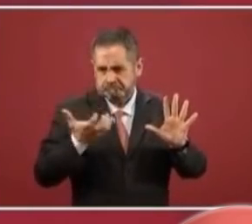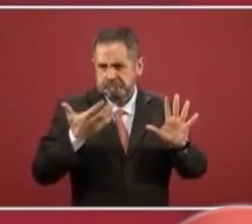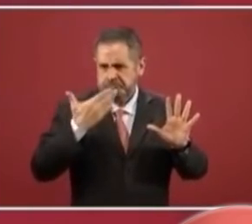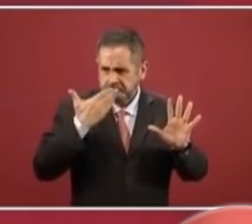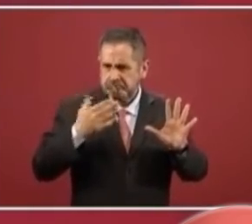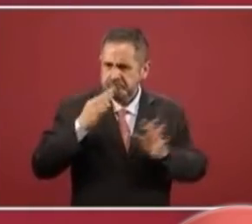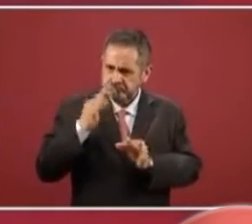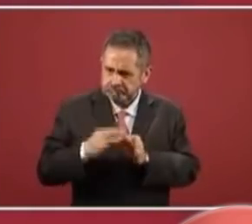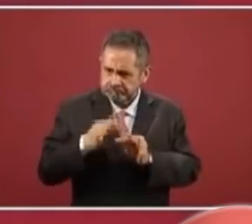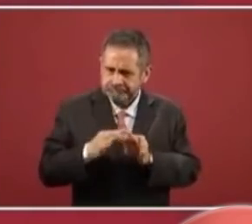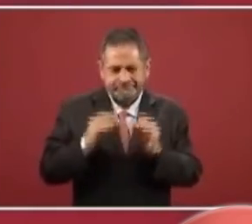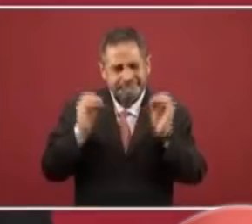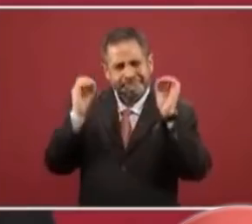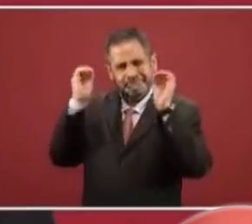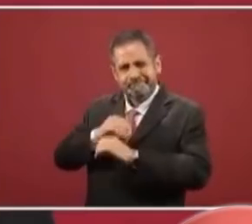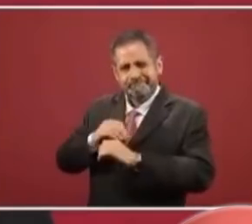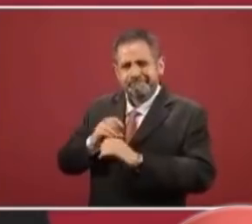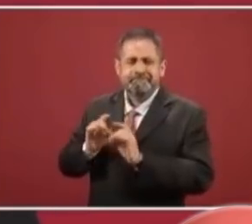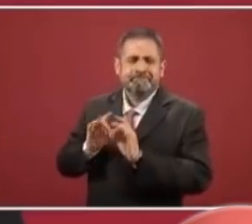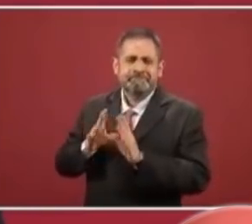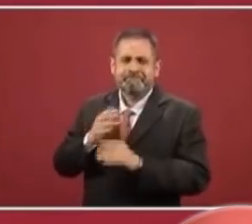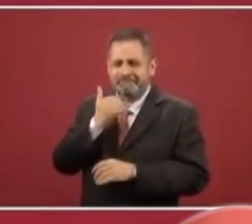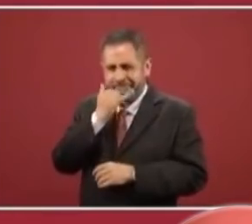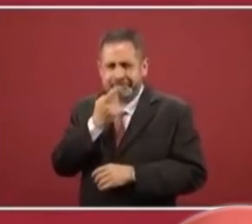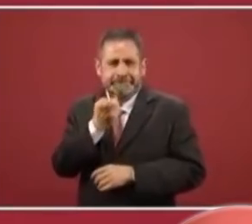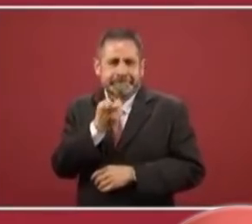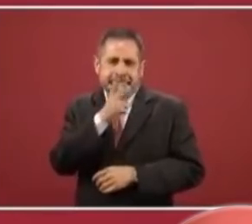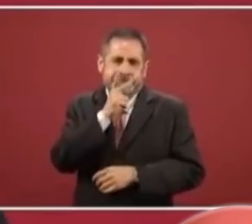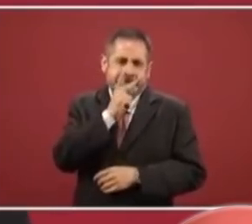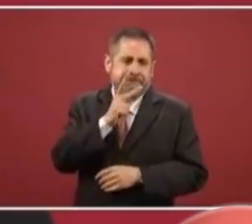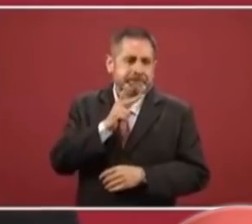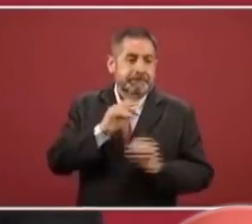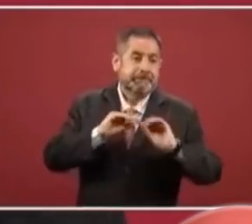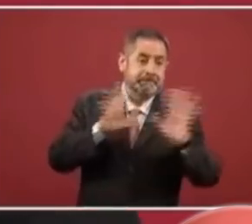que sea un ejército surgido